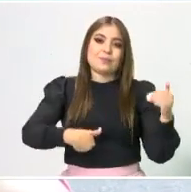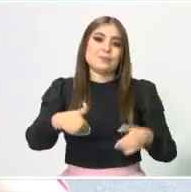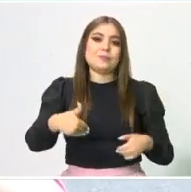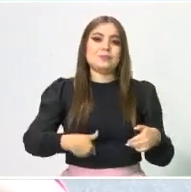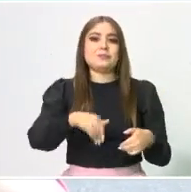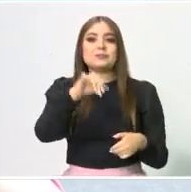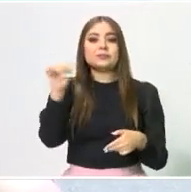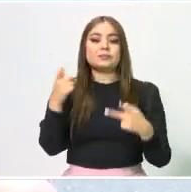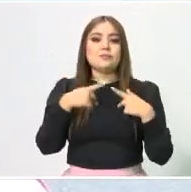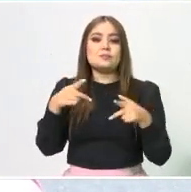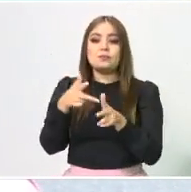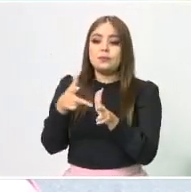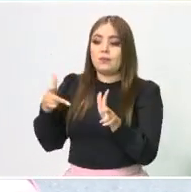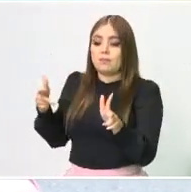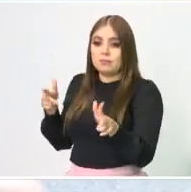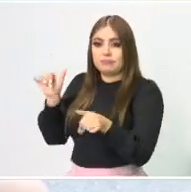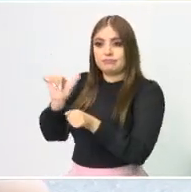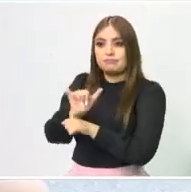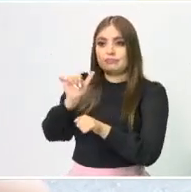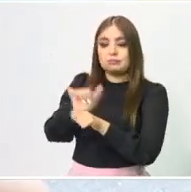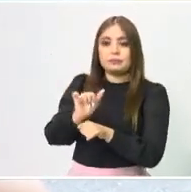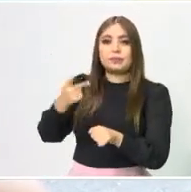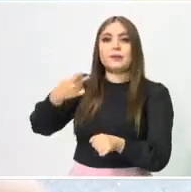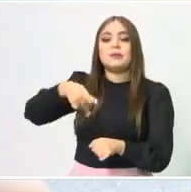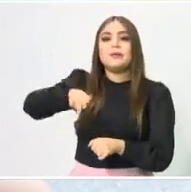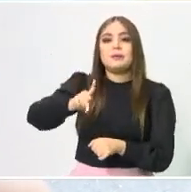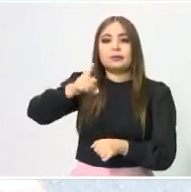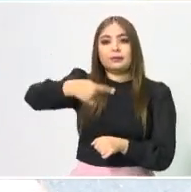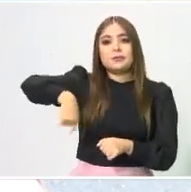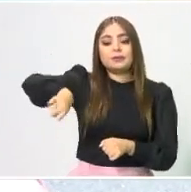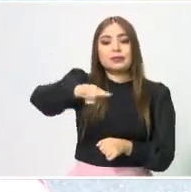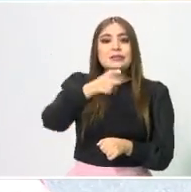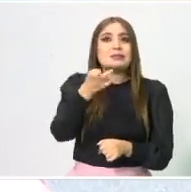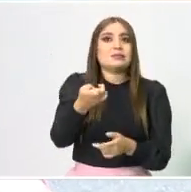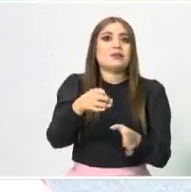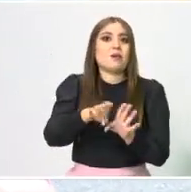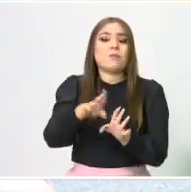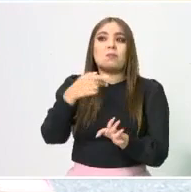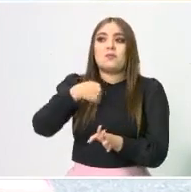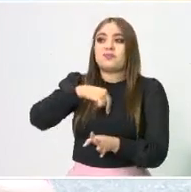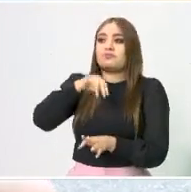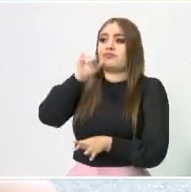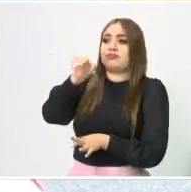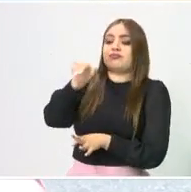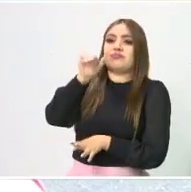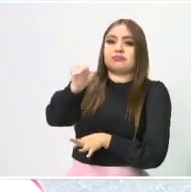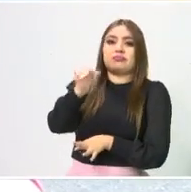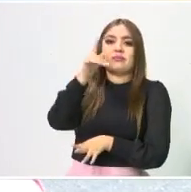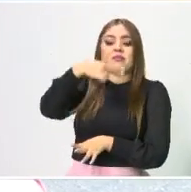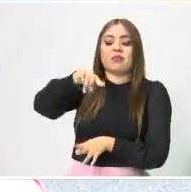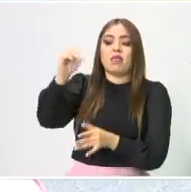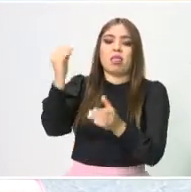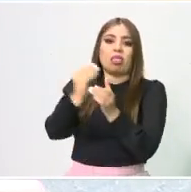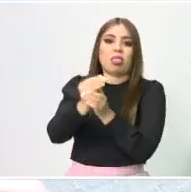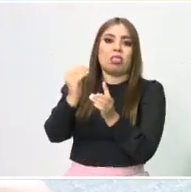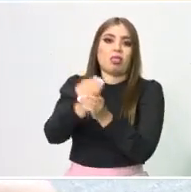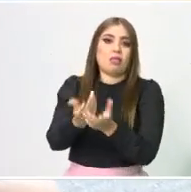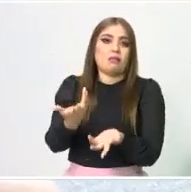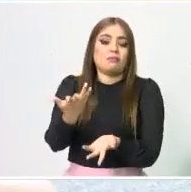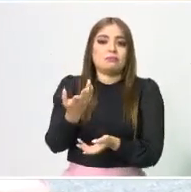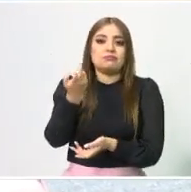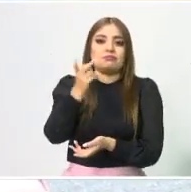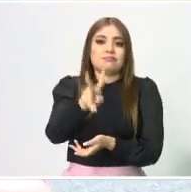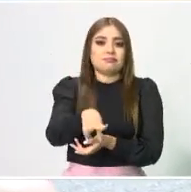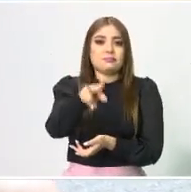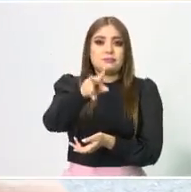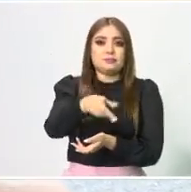que transitan por aquí por el bulevar, pero pues es que es una forma de hacer presión nosotros realmente, porque no nos hacen caso. Entonces ya la verdad,